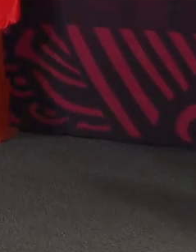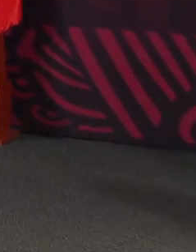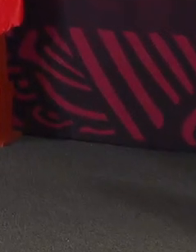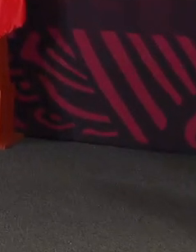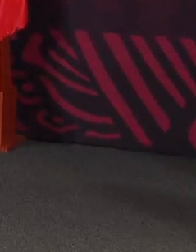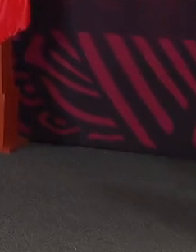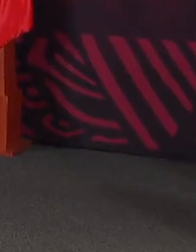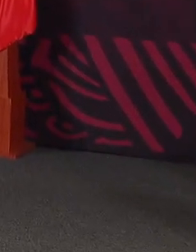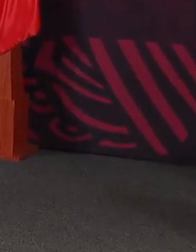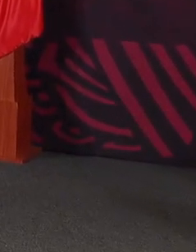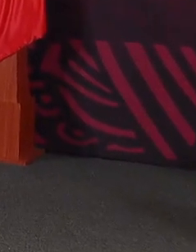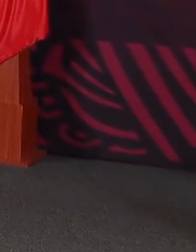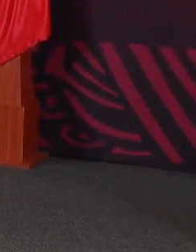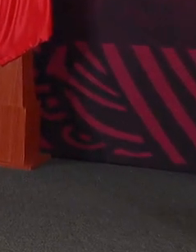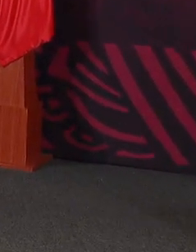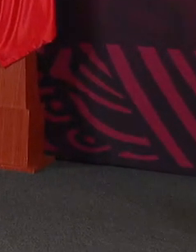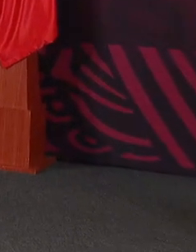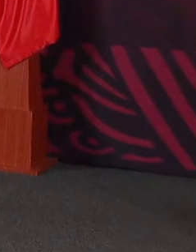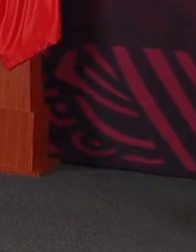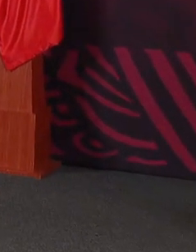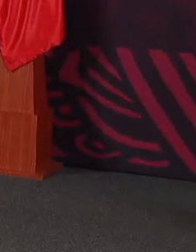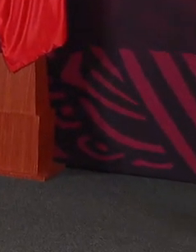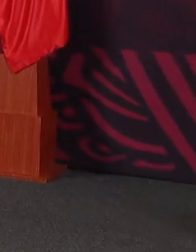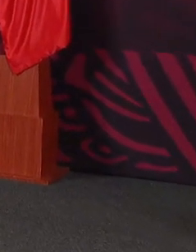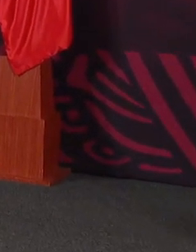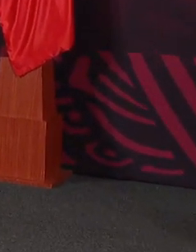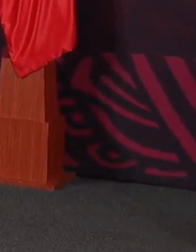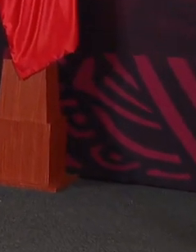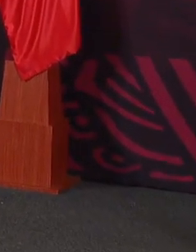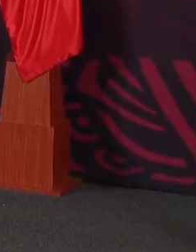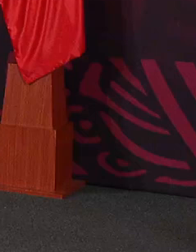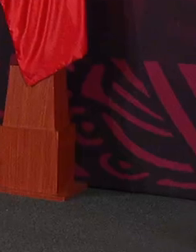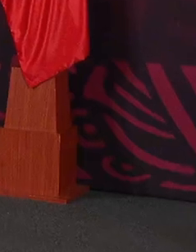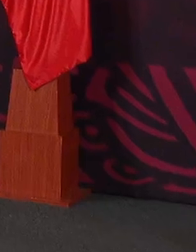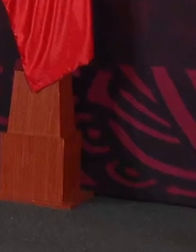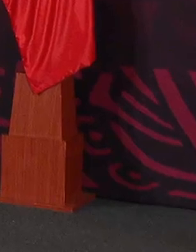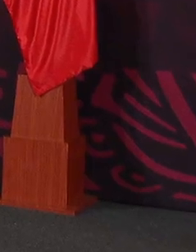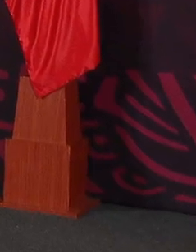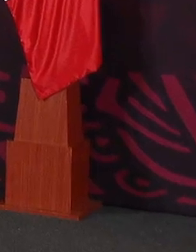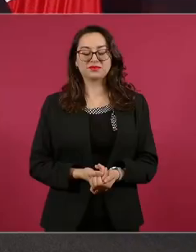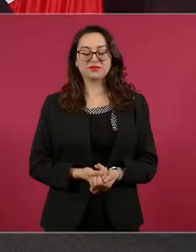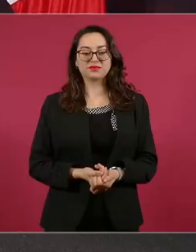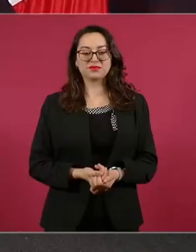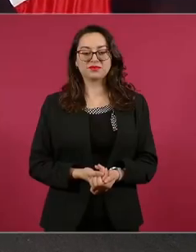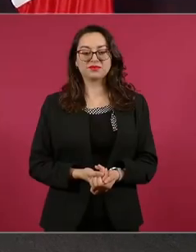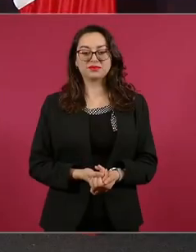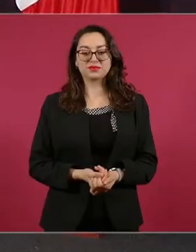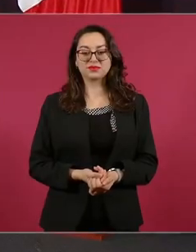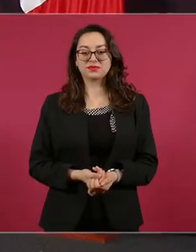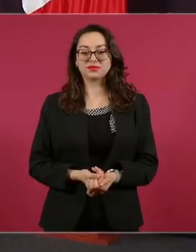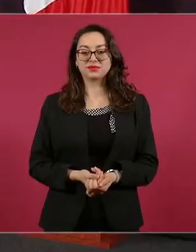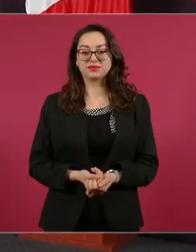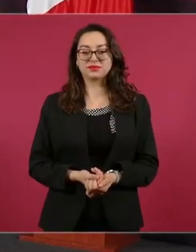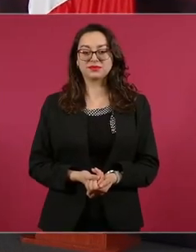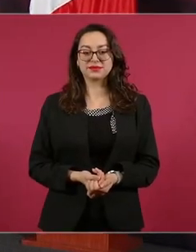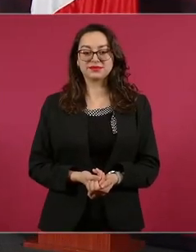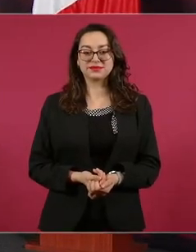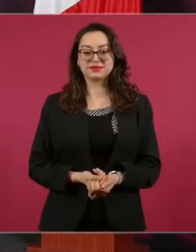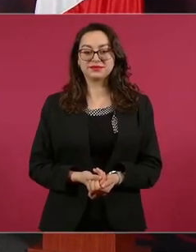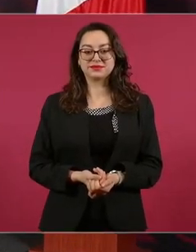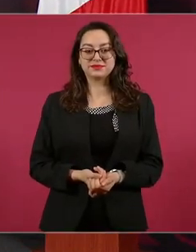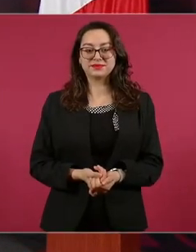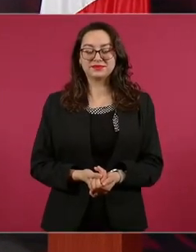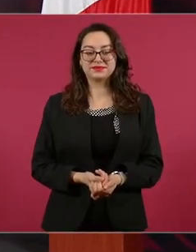Es que se le atribuye la frase a Francisco Villa, pero en